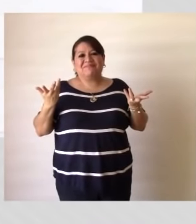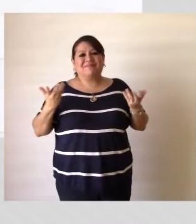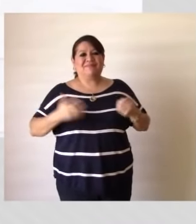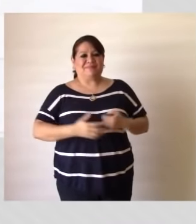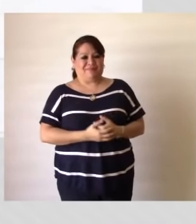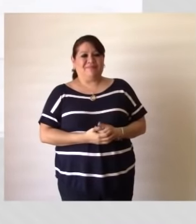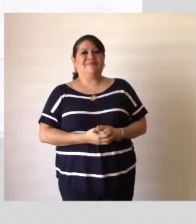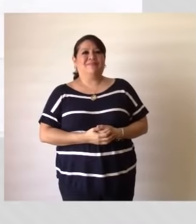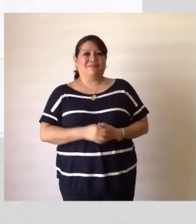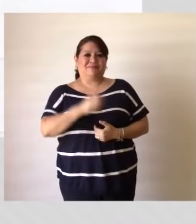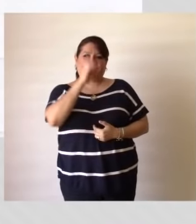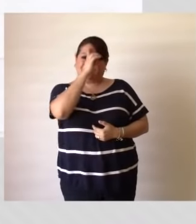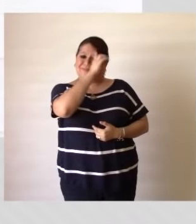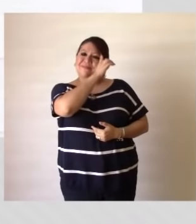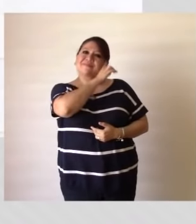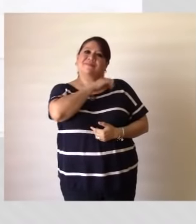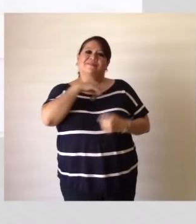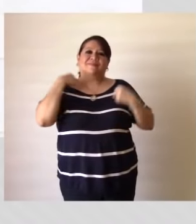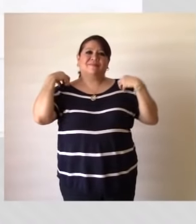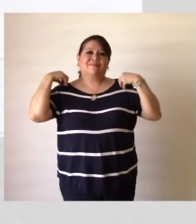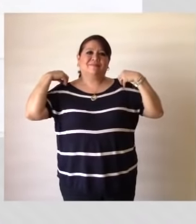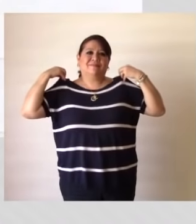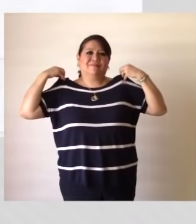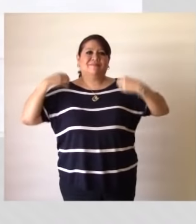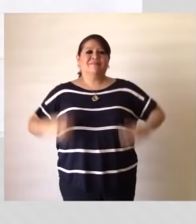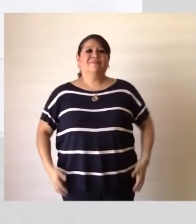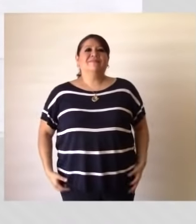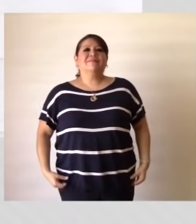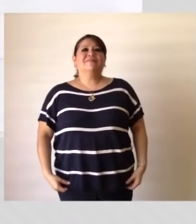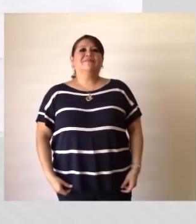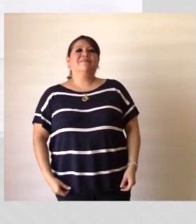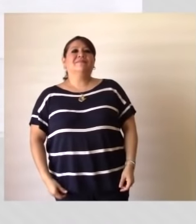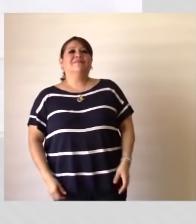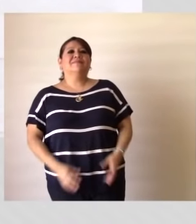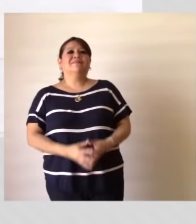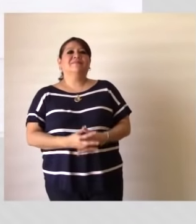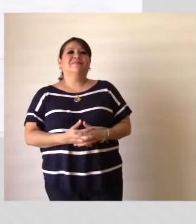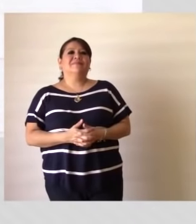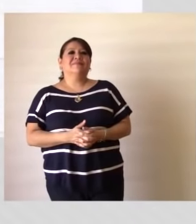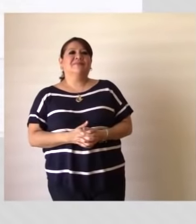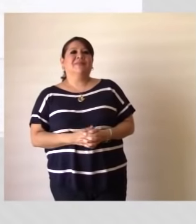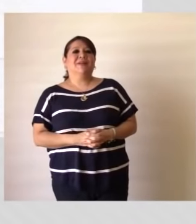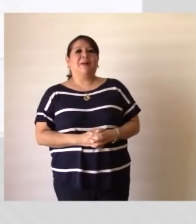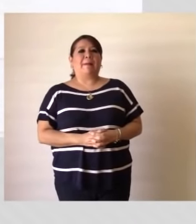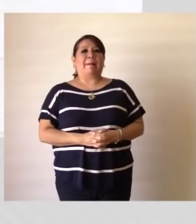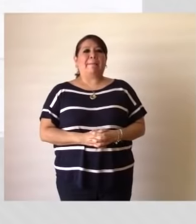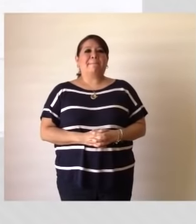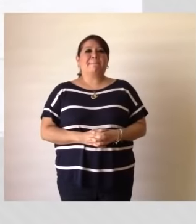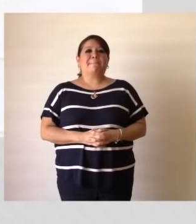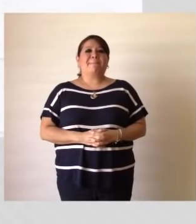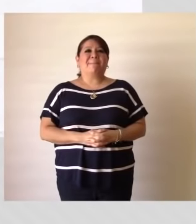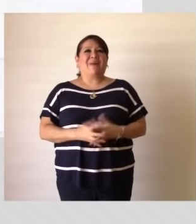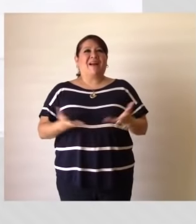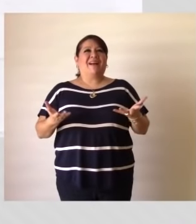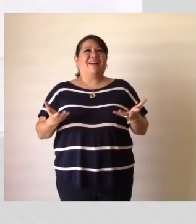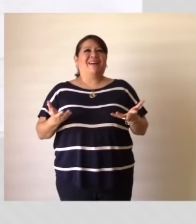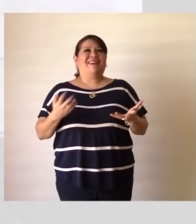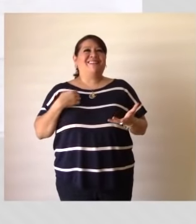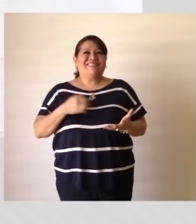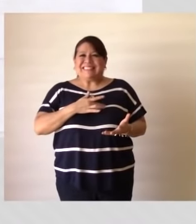comportamiento o esa actitud en pocas palabras es una falta de sensibilidad es